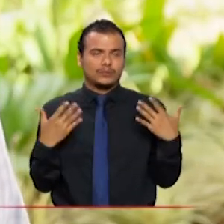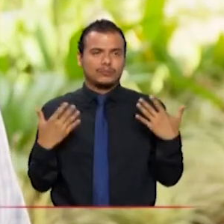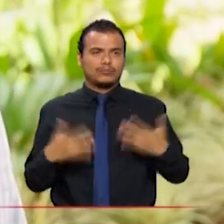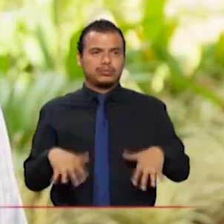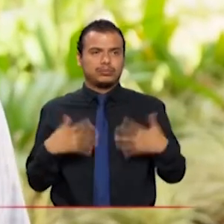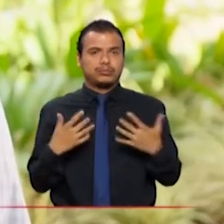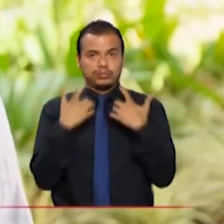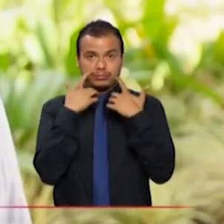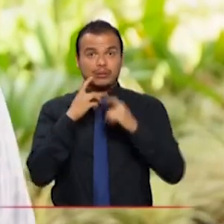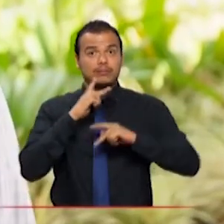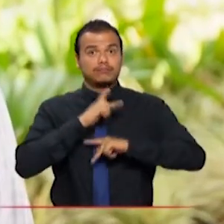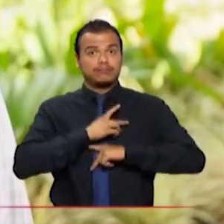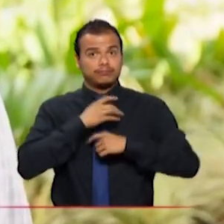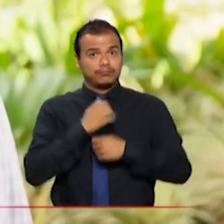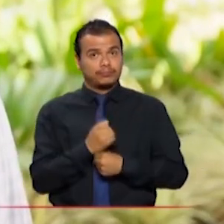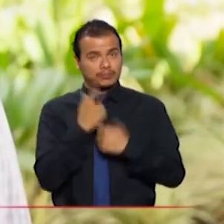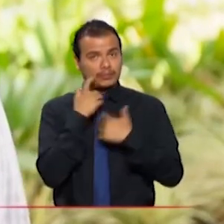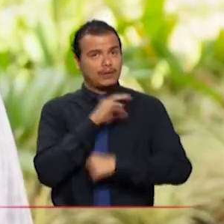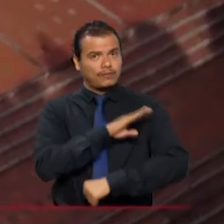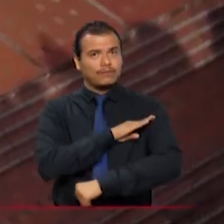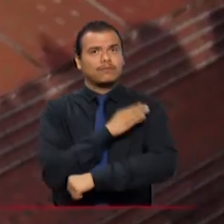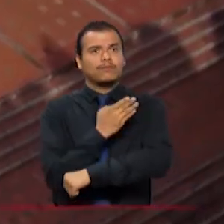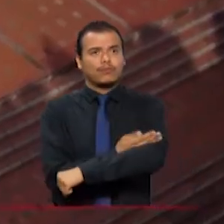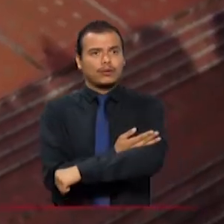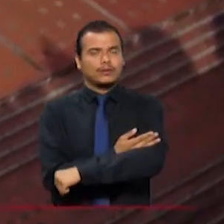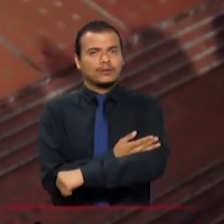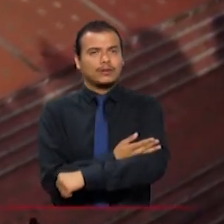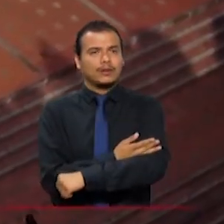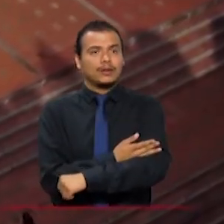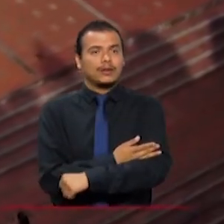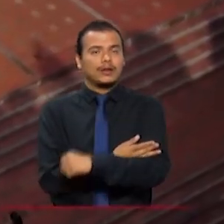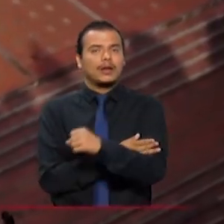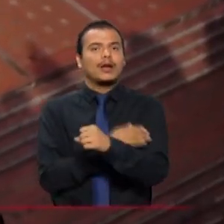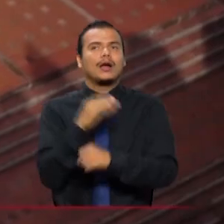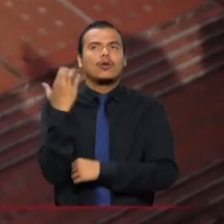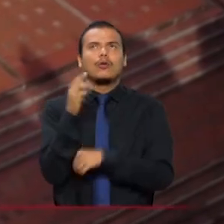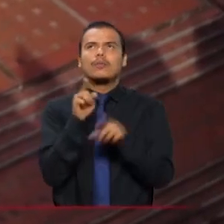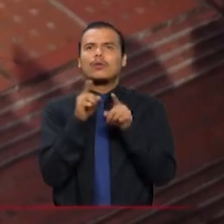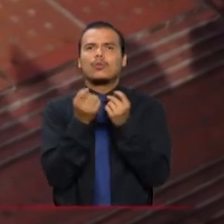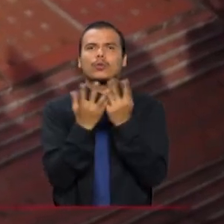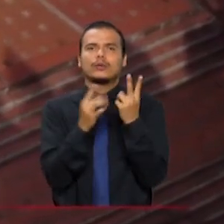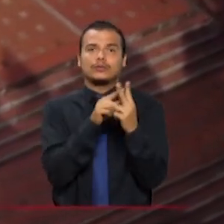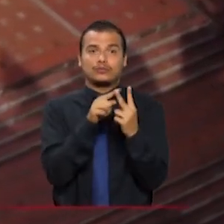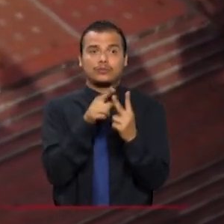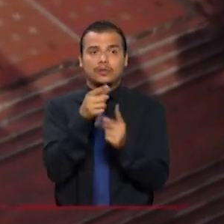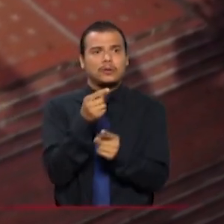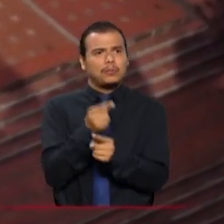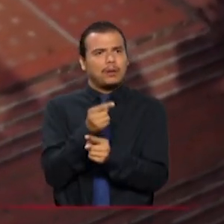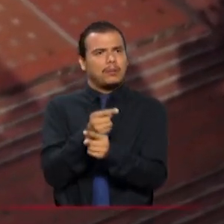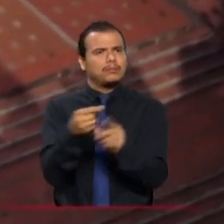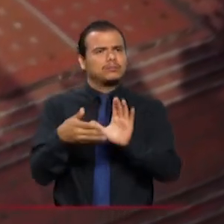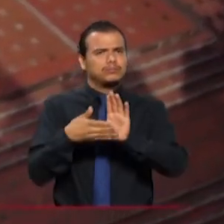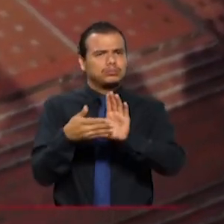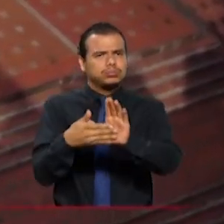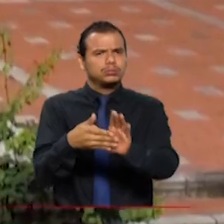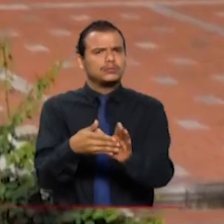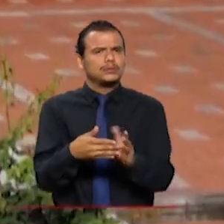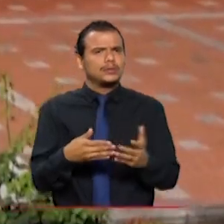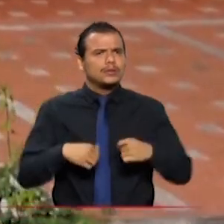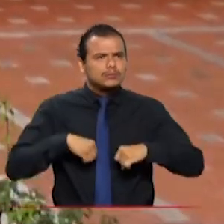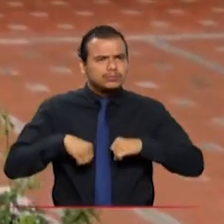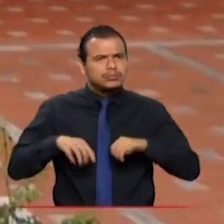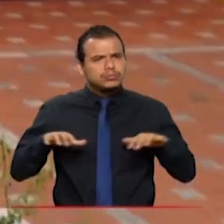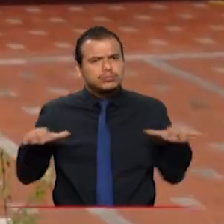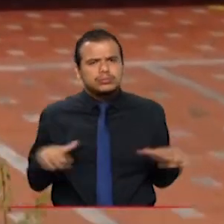de patrimonio como lo tiene la CBC y sobre todo los grandes resultados que tienen en reforestación,